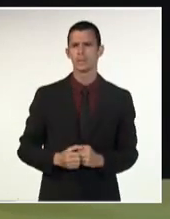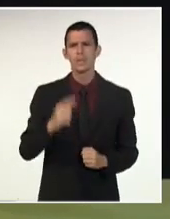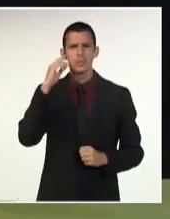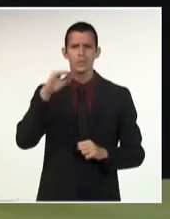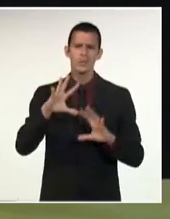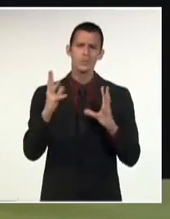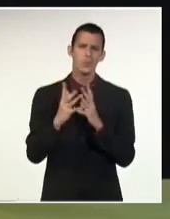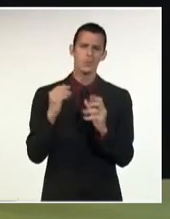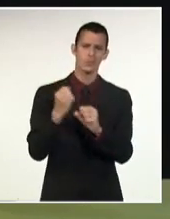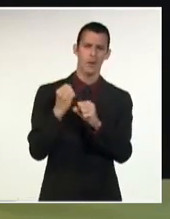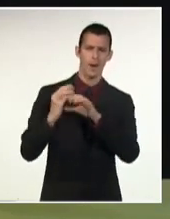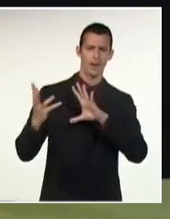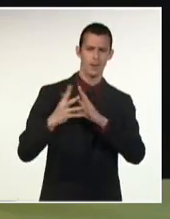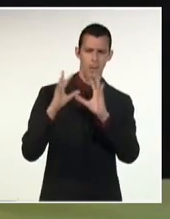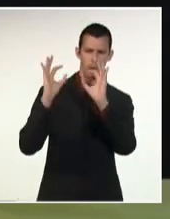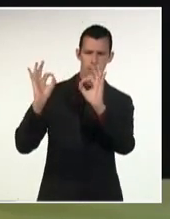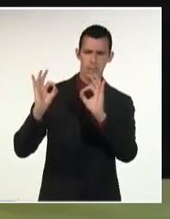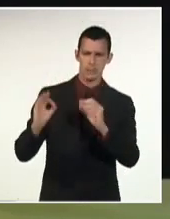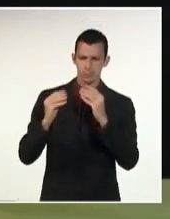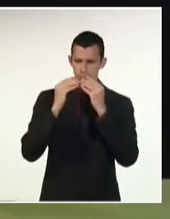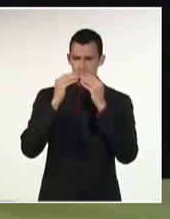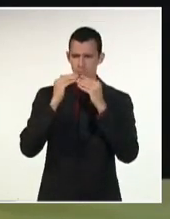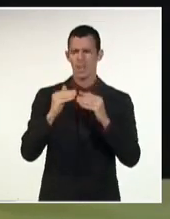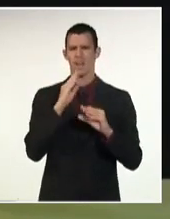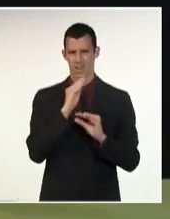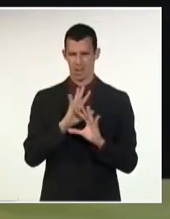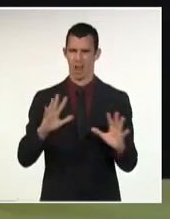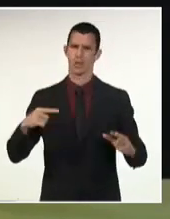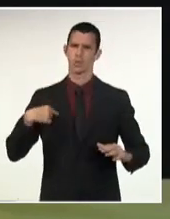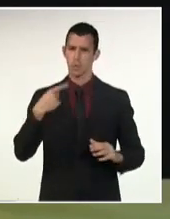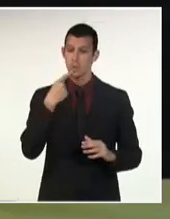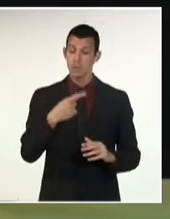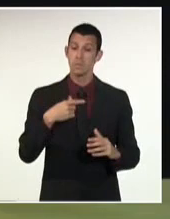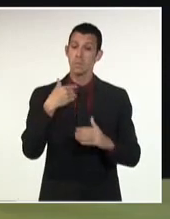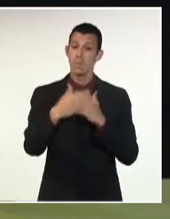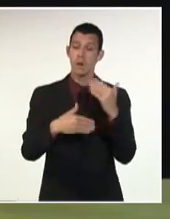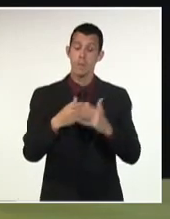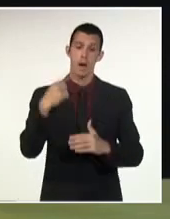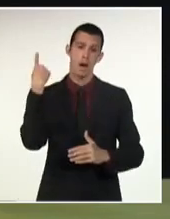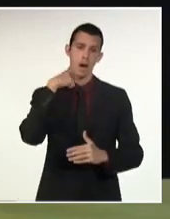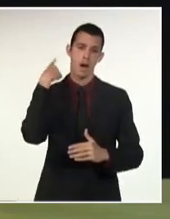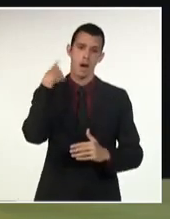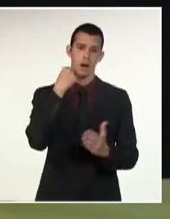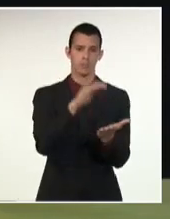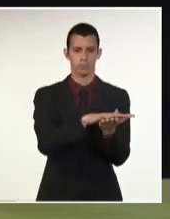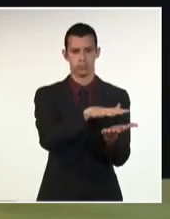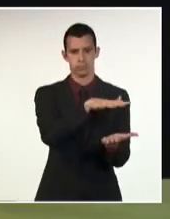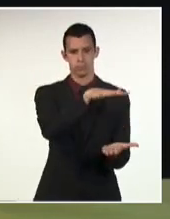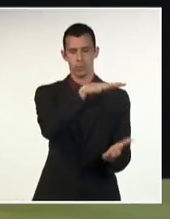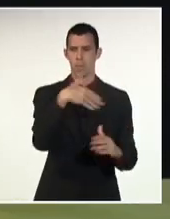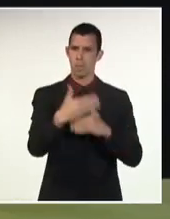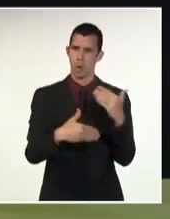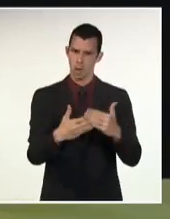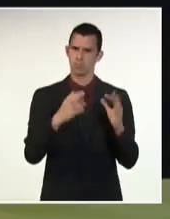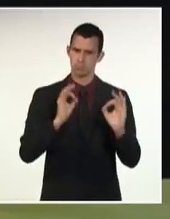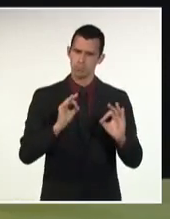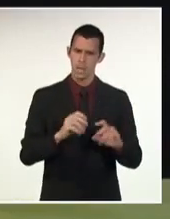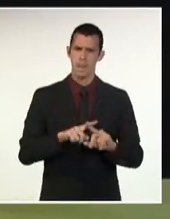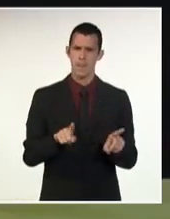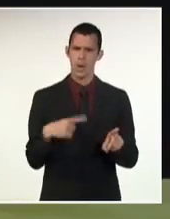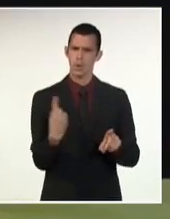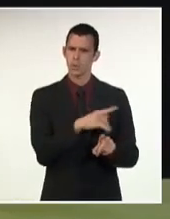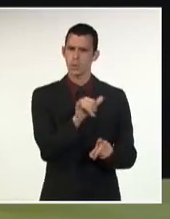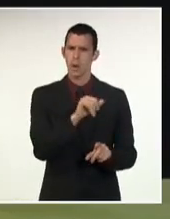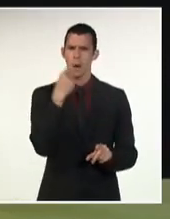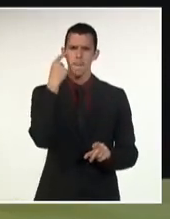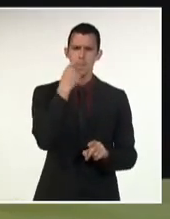que a pesar de todos los problemas acumulados, las cosas que afectan a las personas, a la población, nos hemos topado